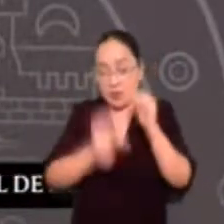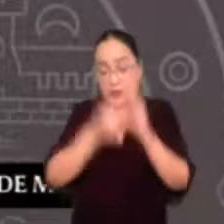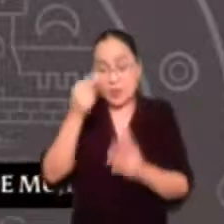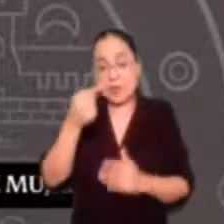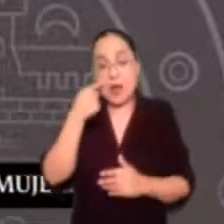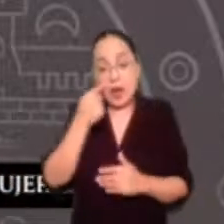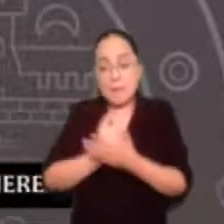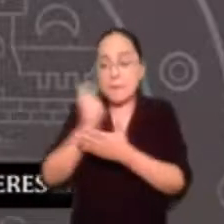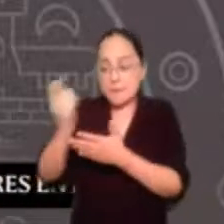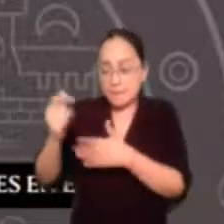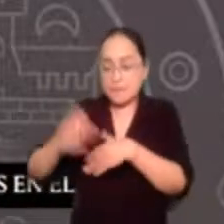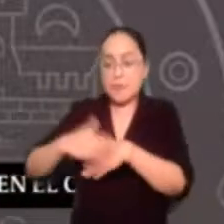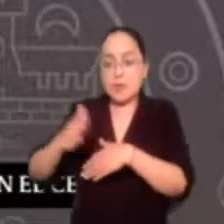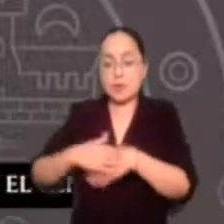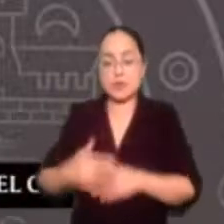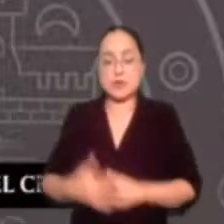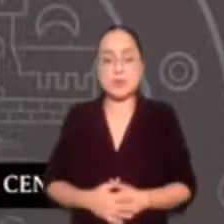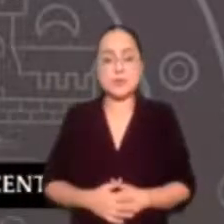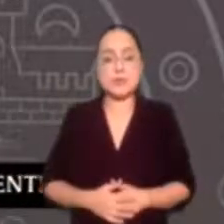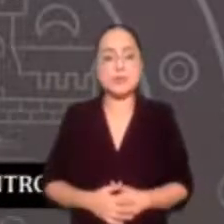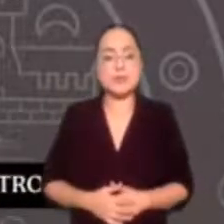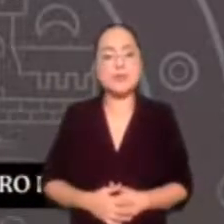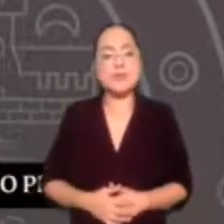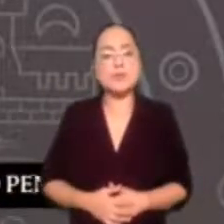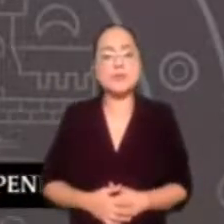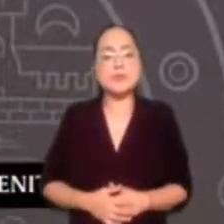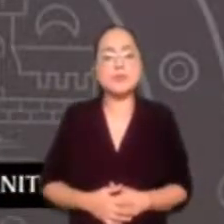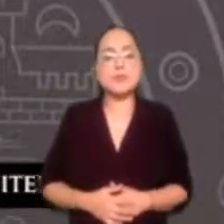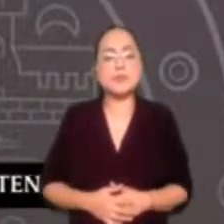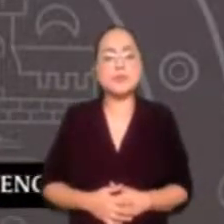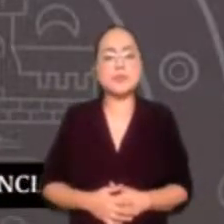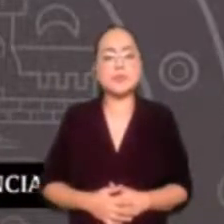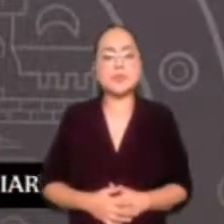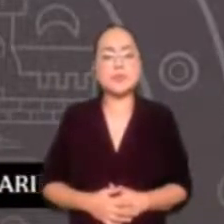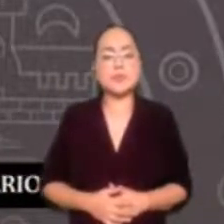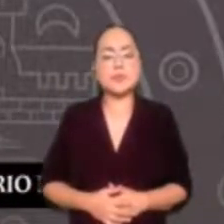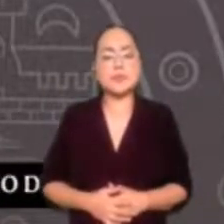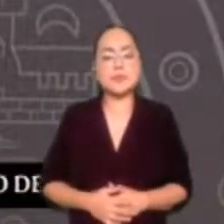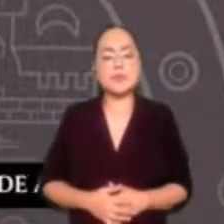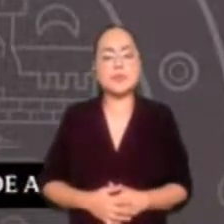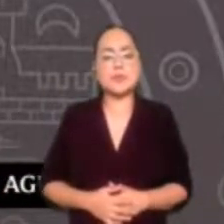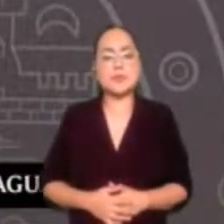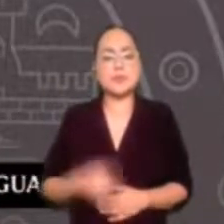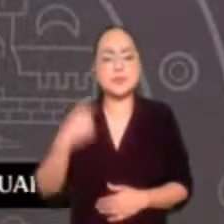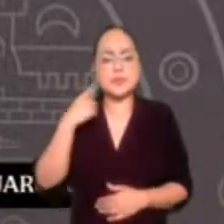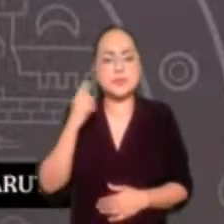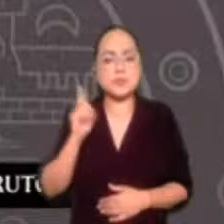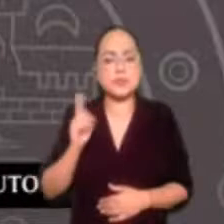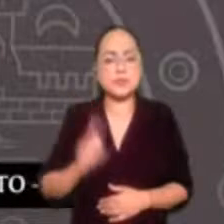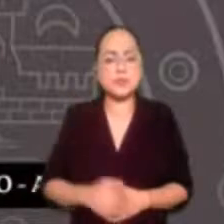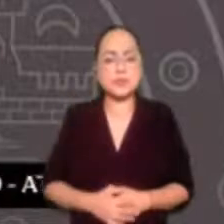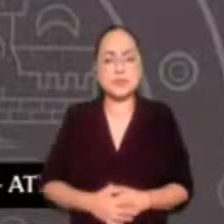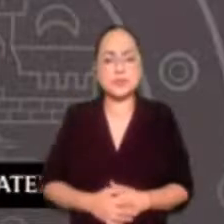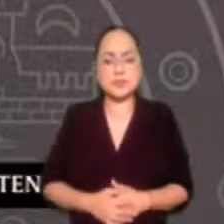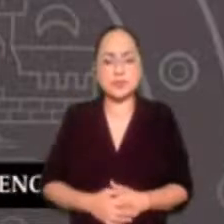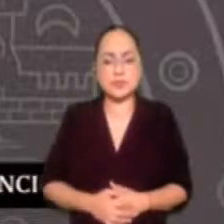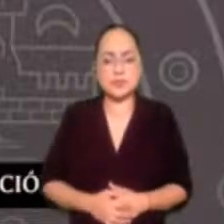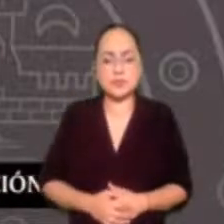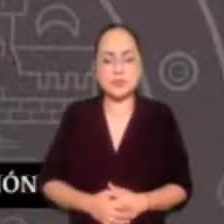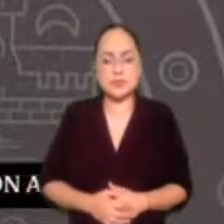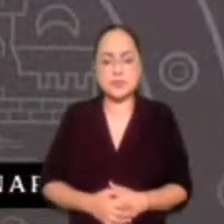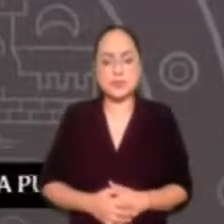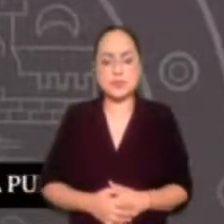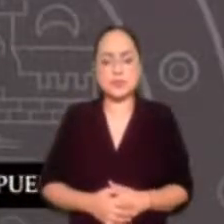Gobernador, ¿existe la posibilidad de un embargo a la universidad que estuvo a punto de ocurrir con la UCIN porque no enteraba también al ICEL?